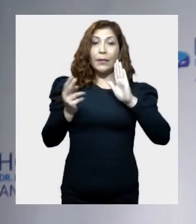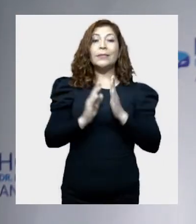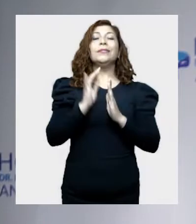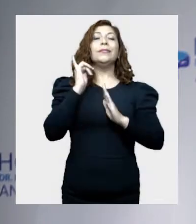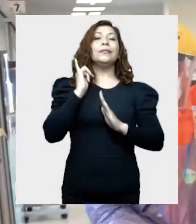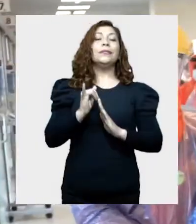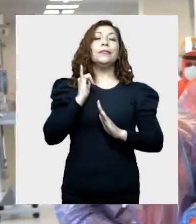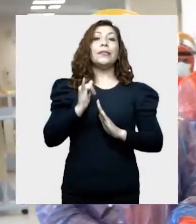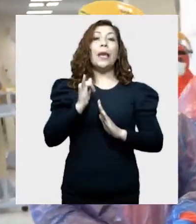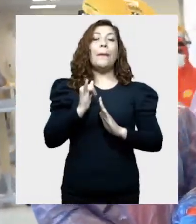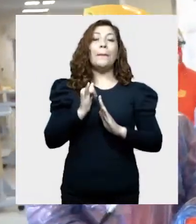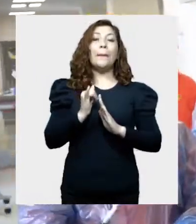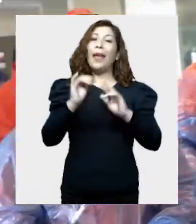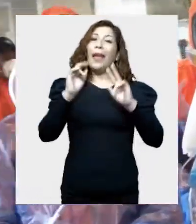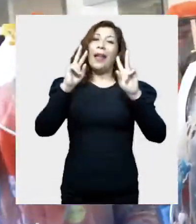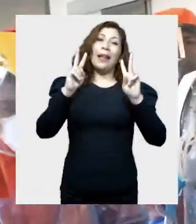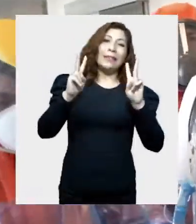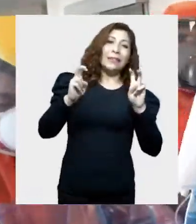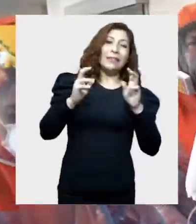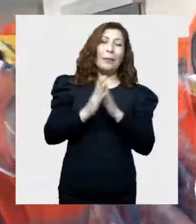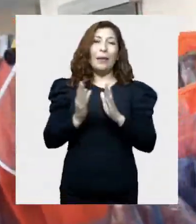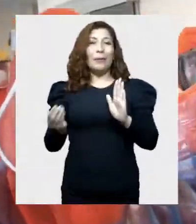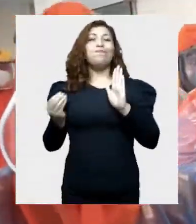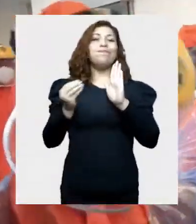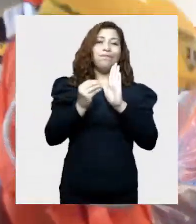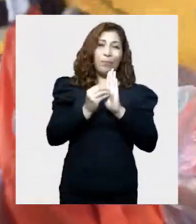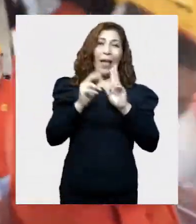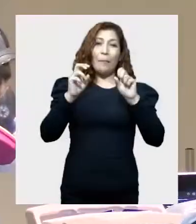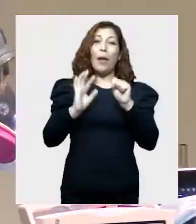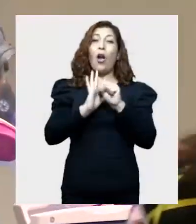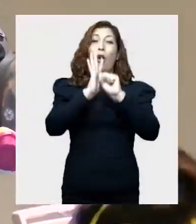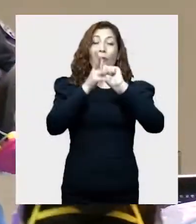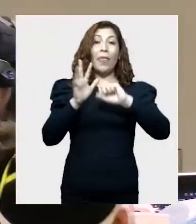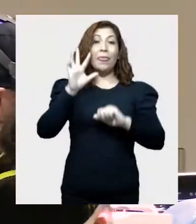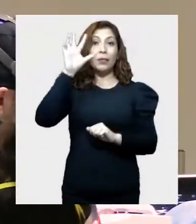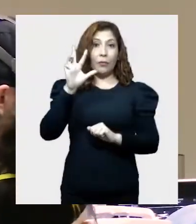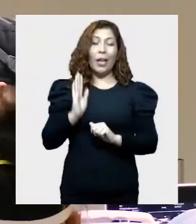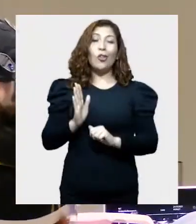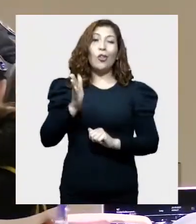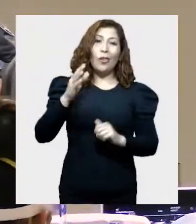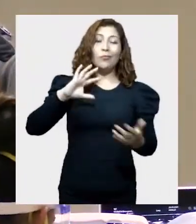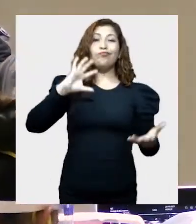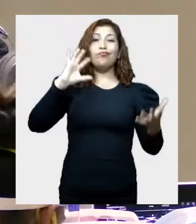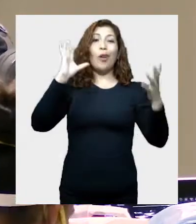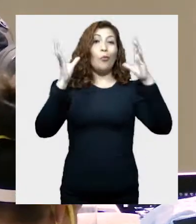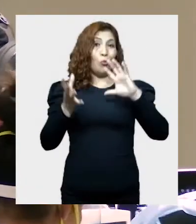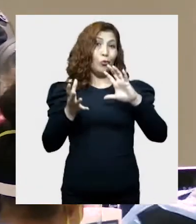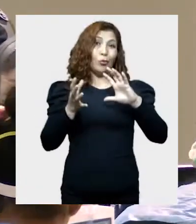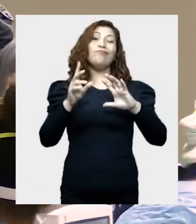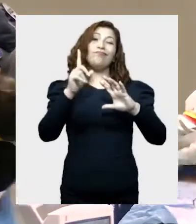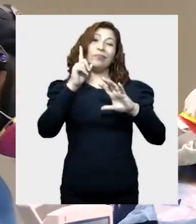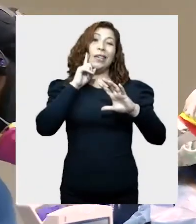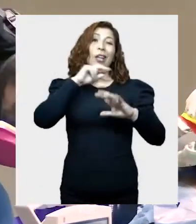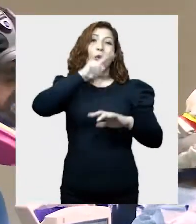momento por los efectos de la pandemia de COVID-19 que aún afecta al mundo y nuestro país.